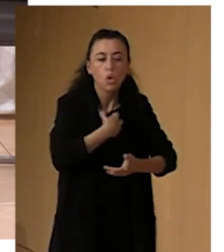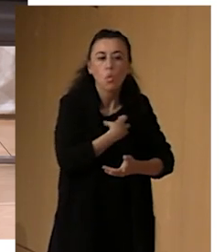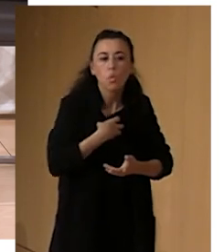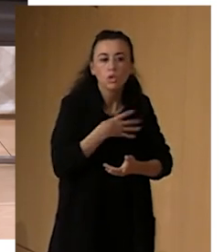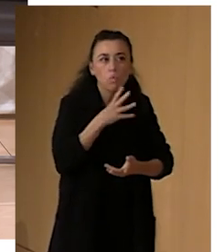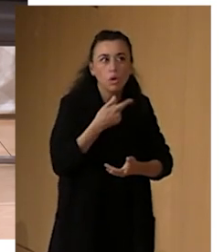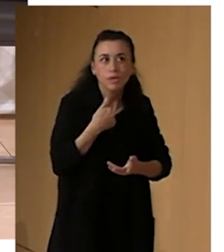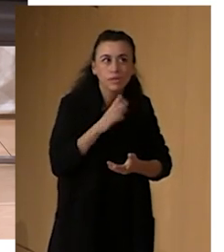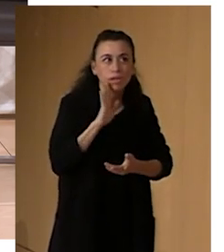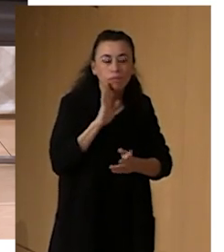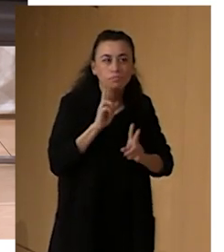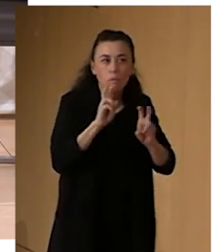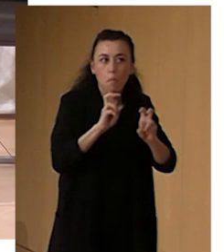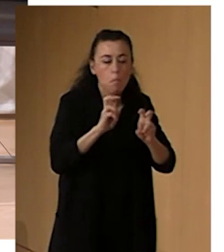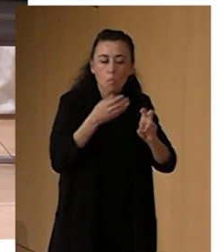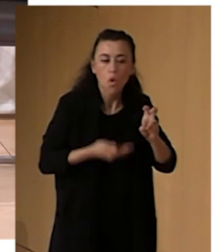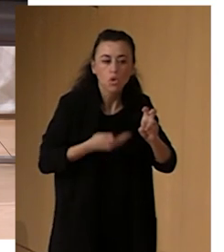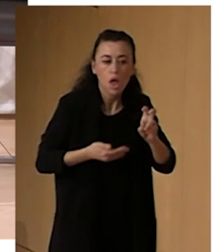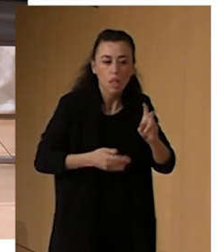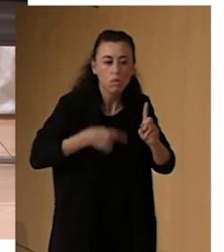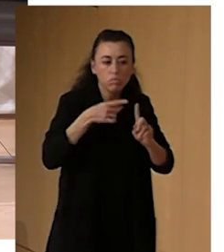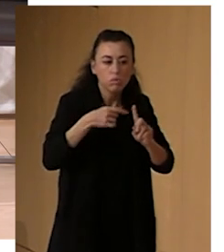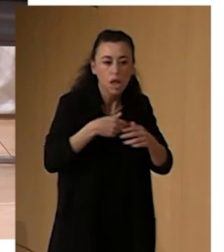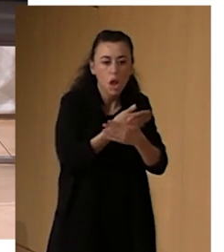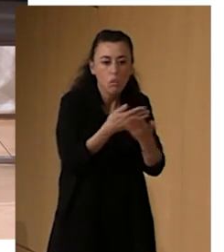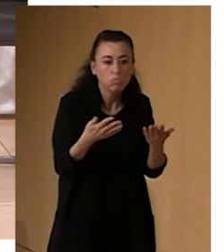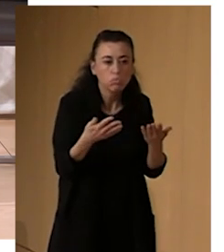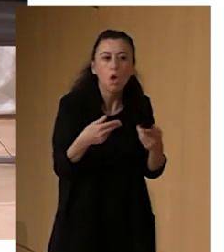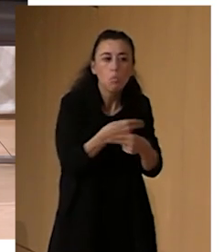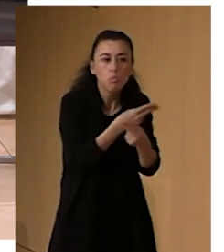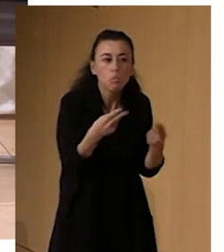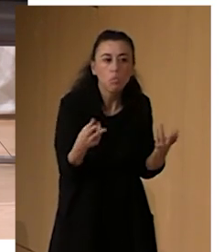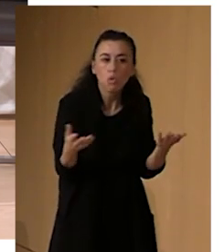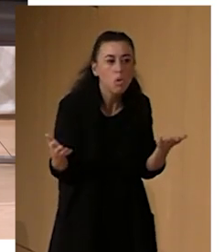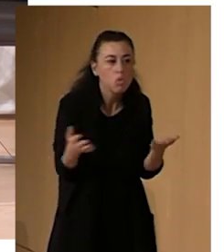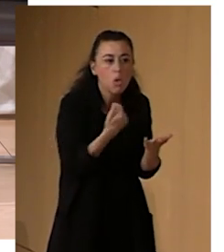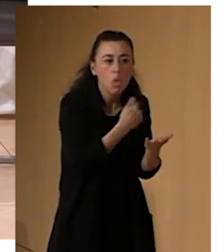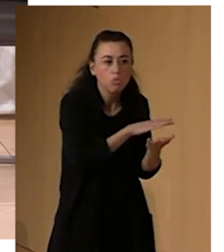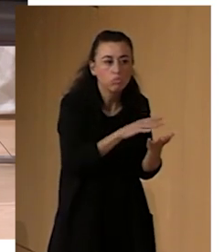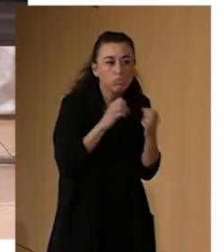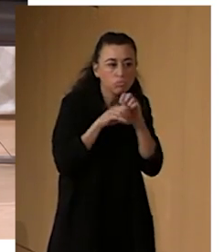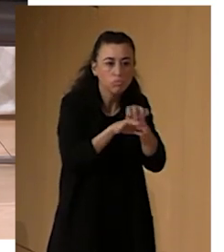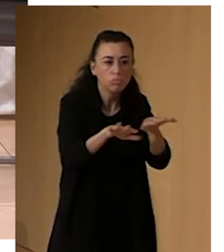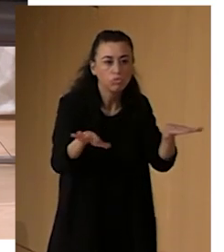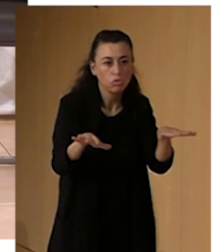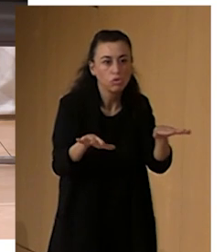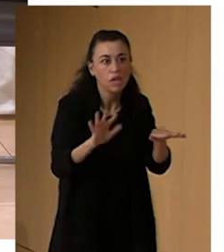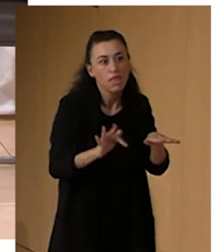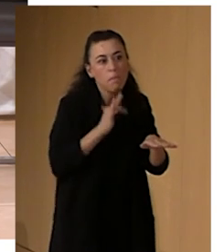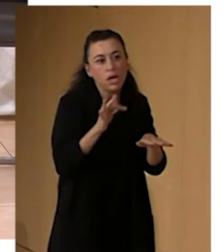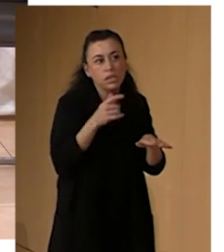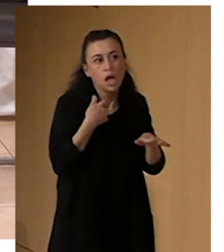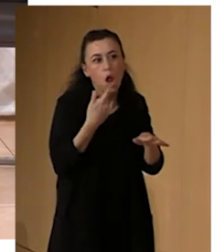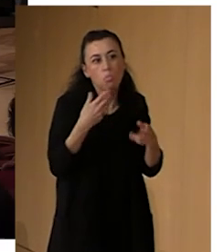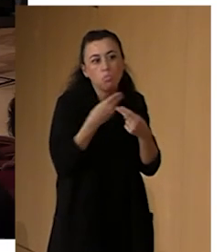importante no para poder llegar a todos los públicos sobre todo público como el que tenemos en la compañía entonces en ocasiones tenemos la